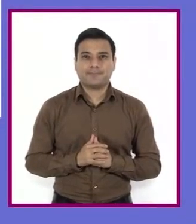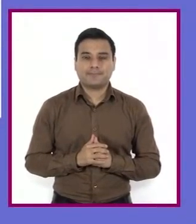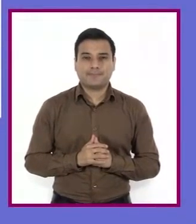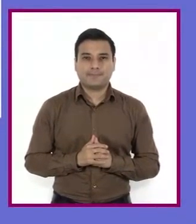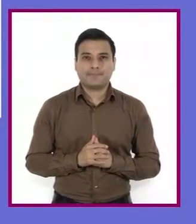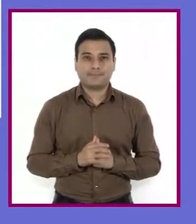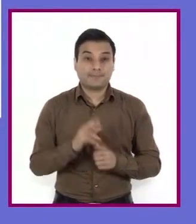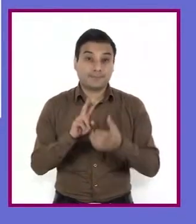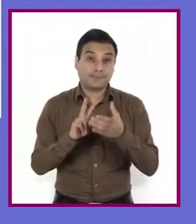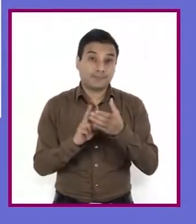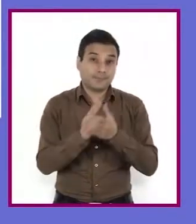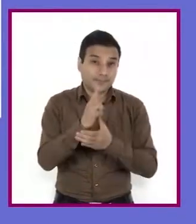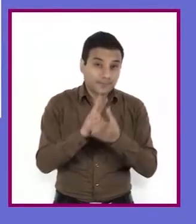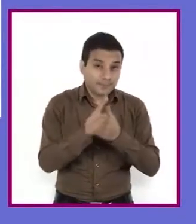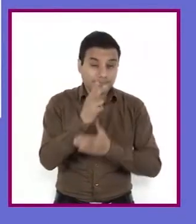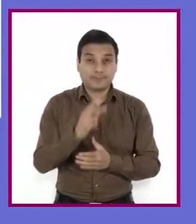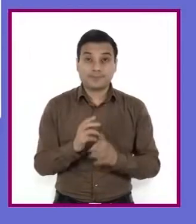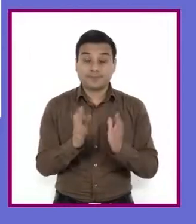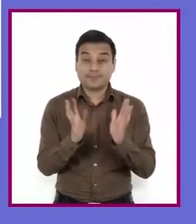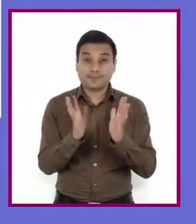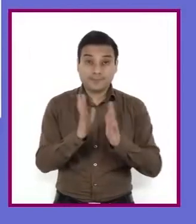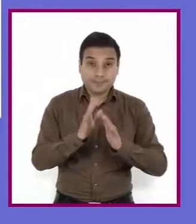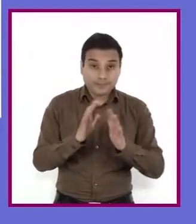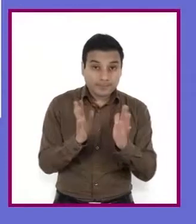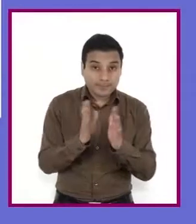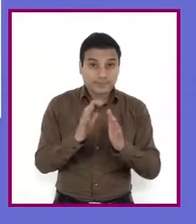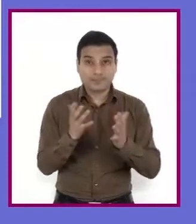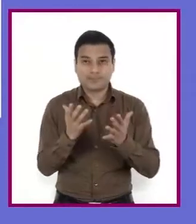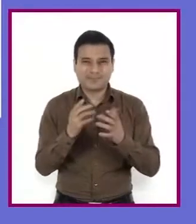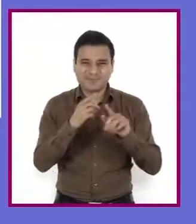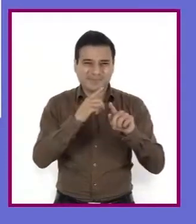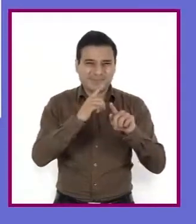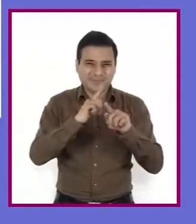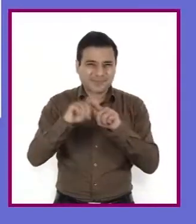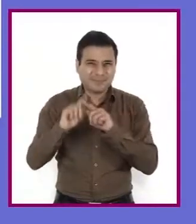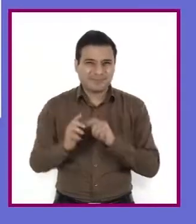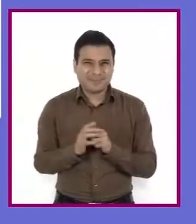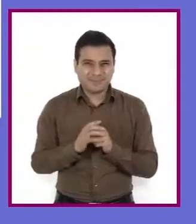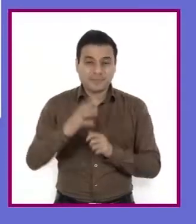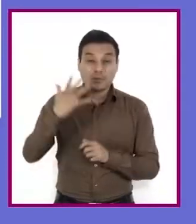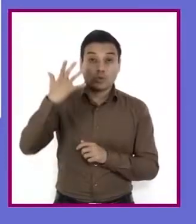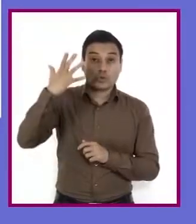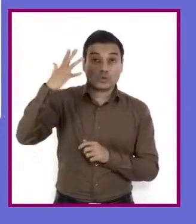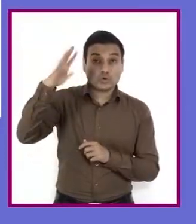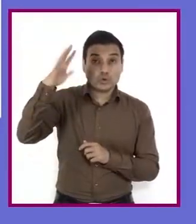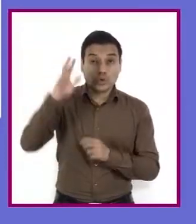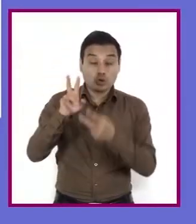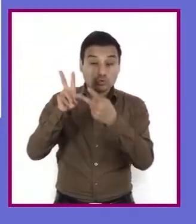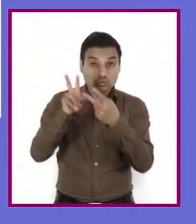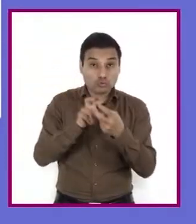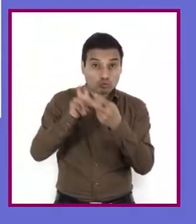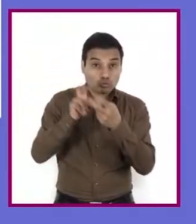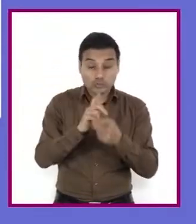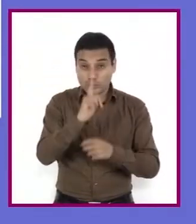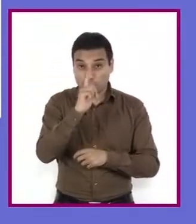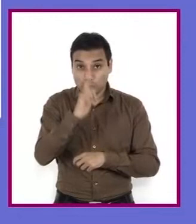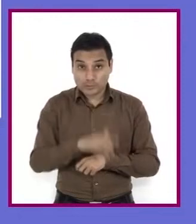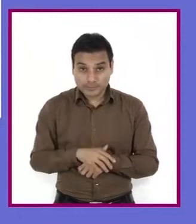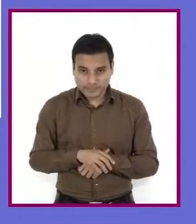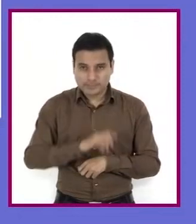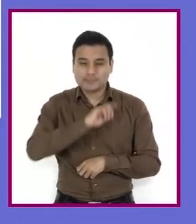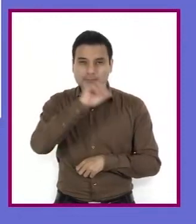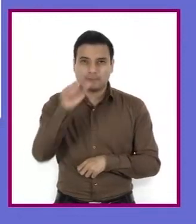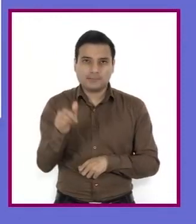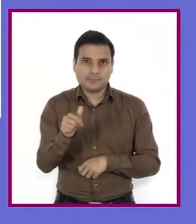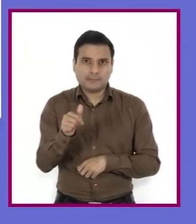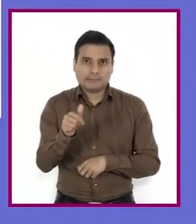las plantas, algas y bacterias fotosintéticas, es decir, que procesan la luz solar, conforman la base de la vida en el